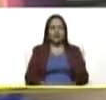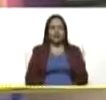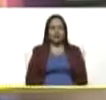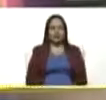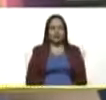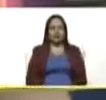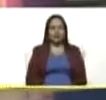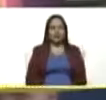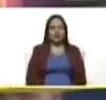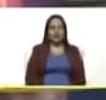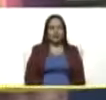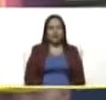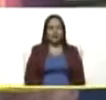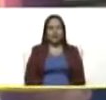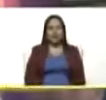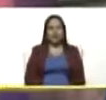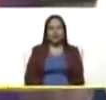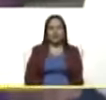Un mojo.